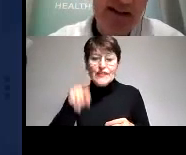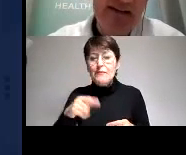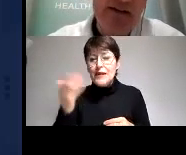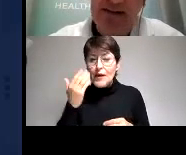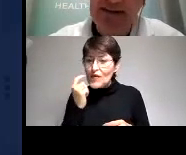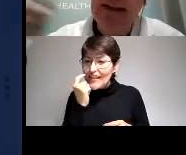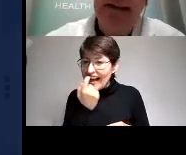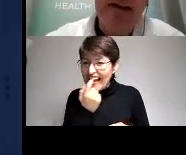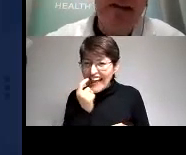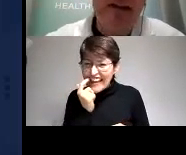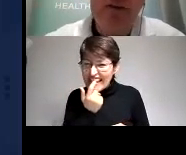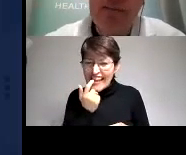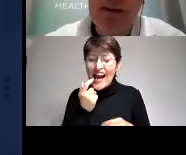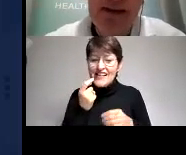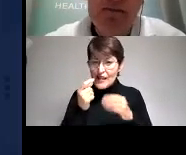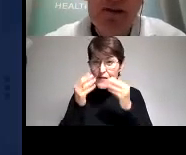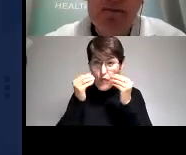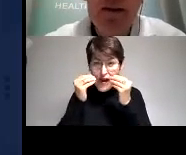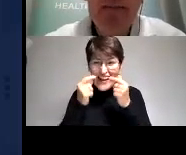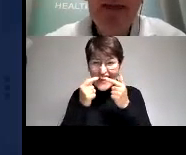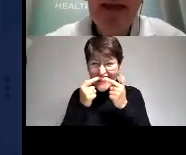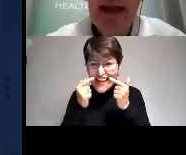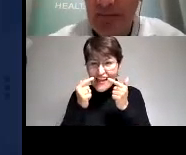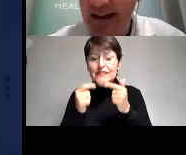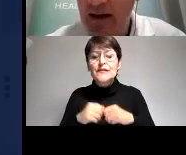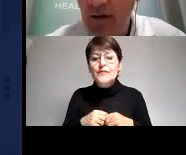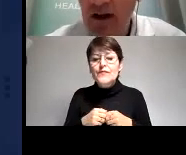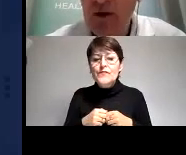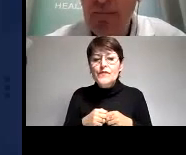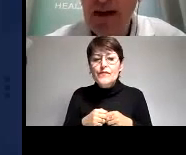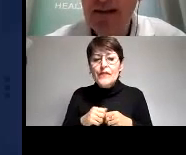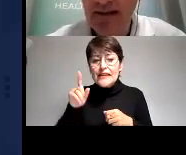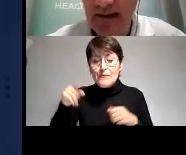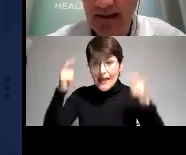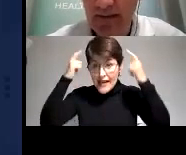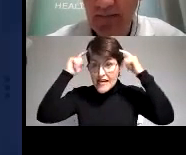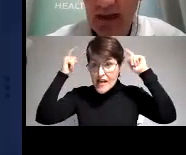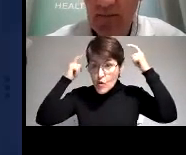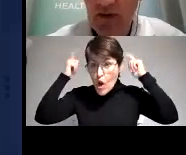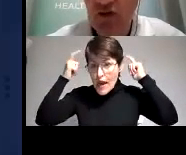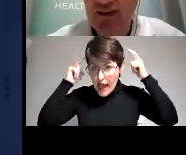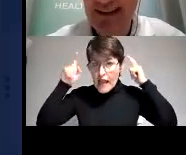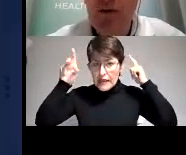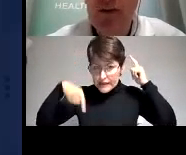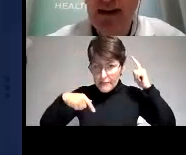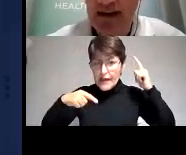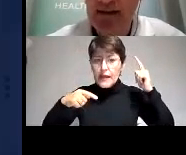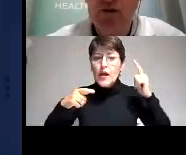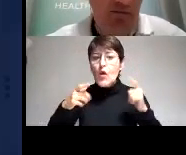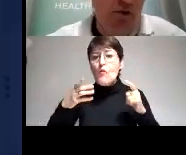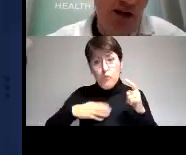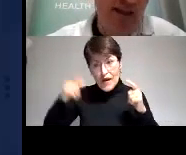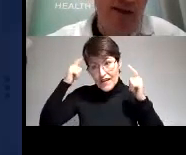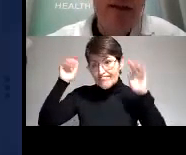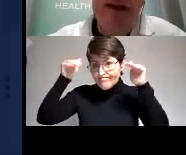haber retracción de las encías o inflamación de las mismas. A nivel neuronal puede aparecer procesos